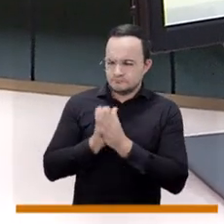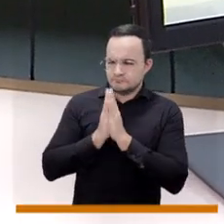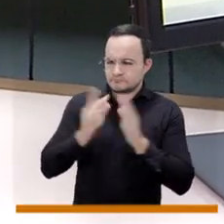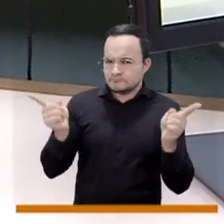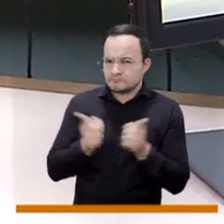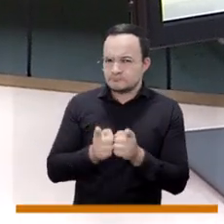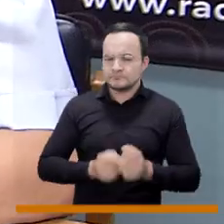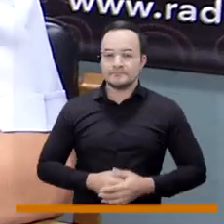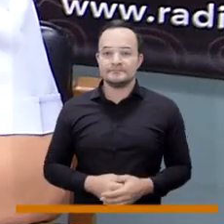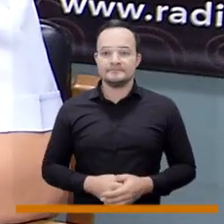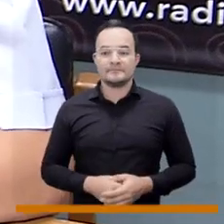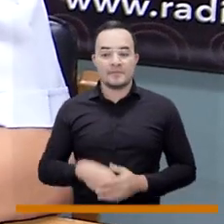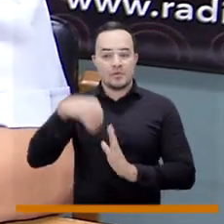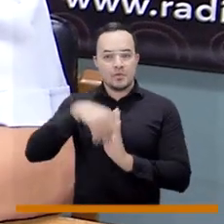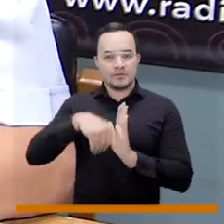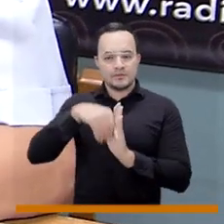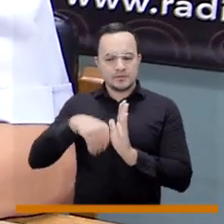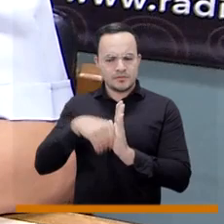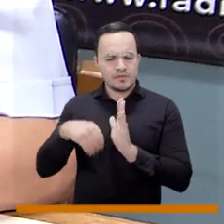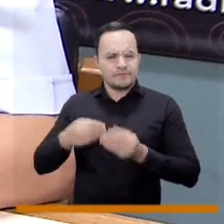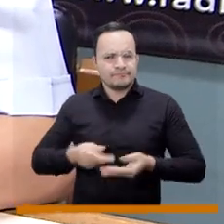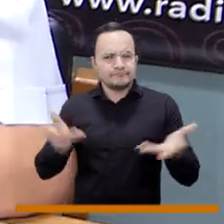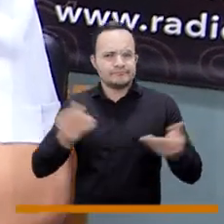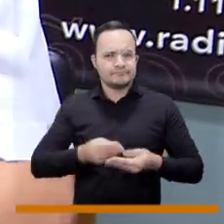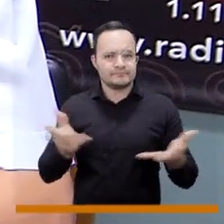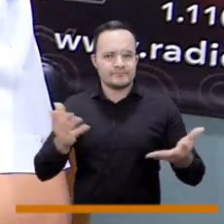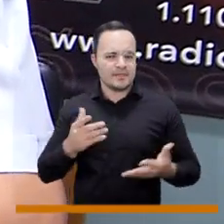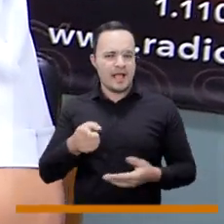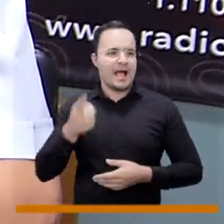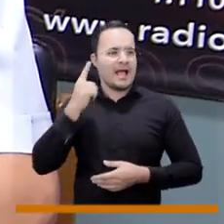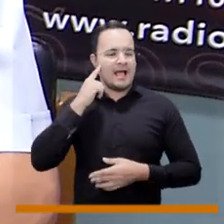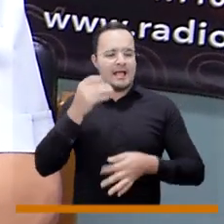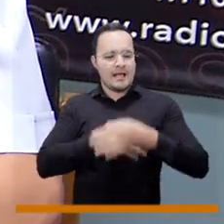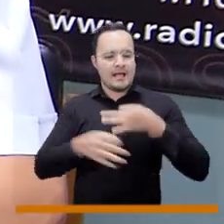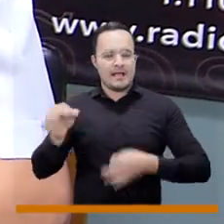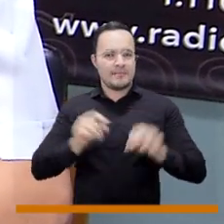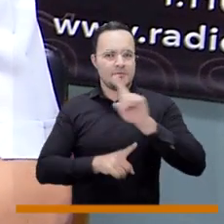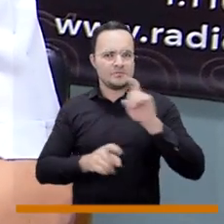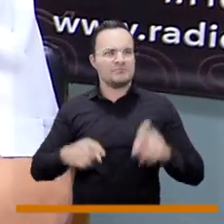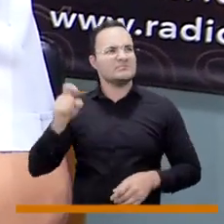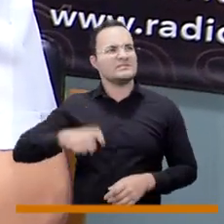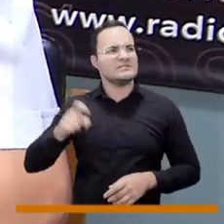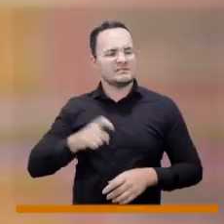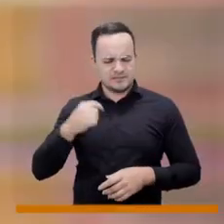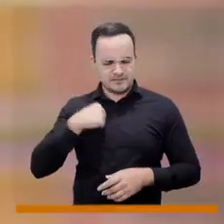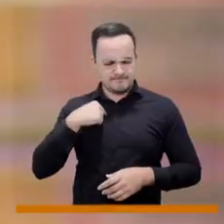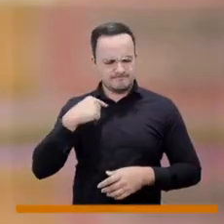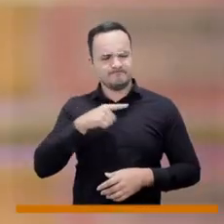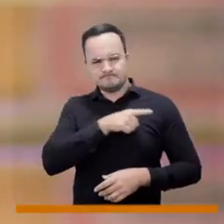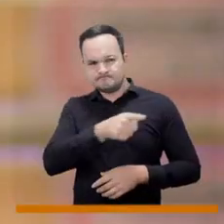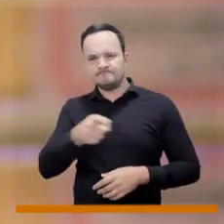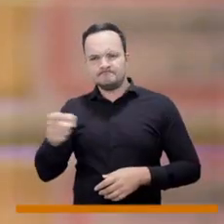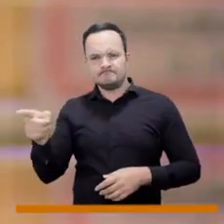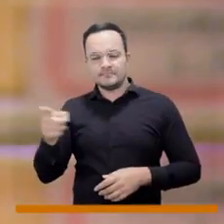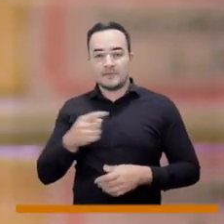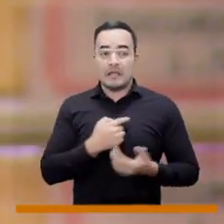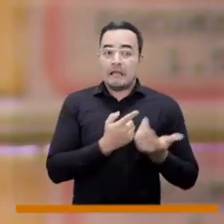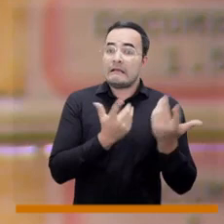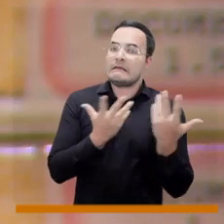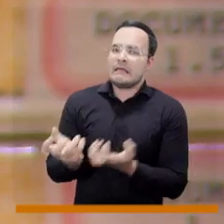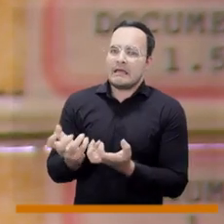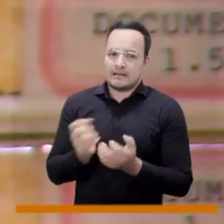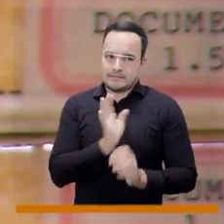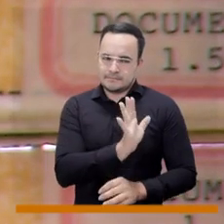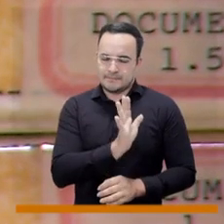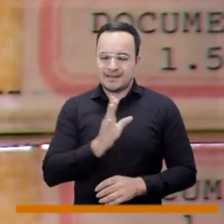poquito de ese contenido. Ese contenido está bajo la pregunta ¿qué necesita el oyente? No ¿qué quiere el oyente?